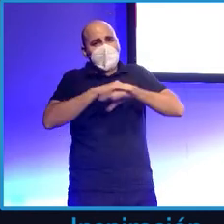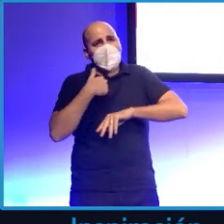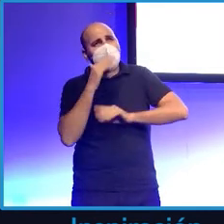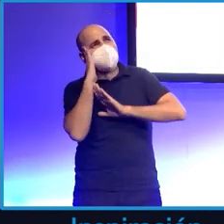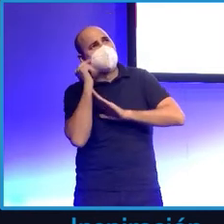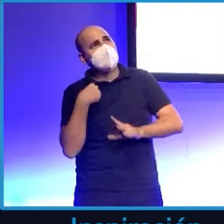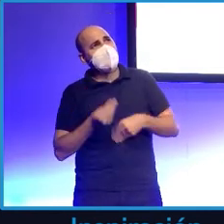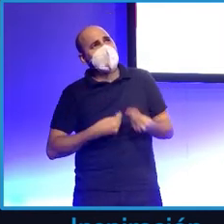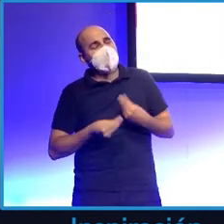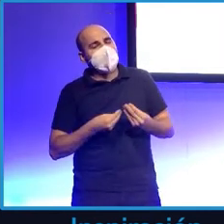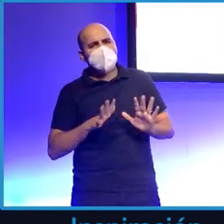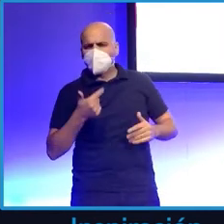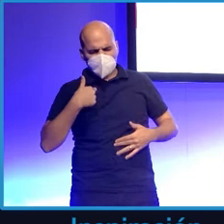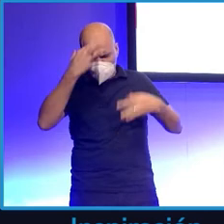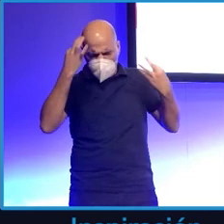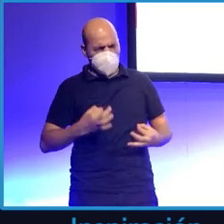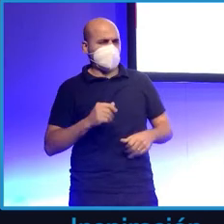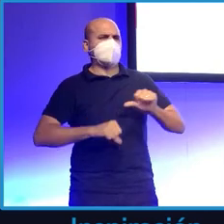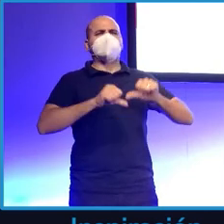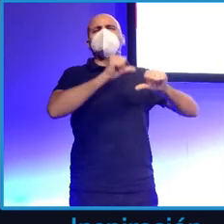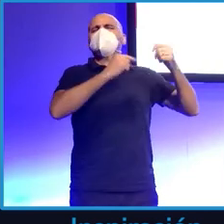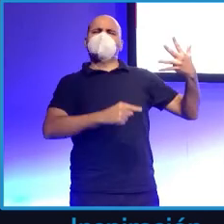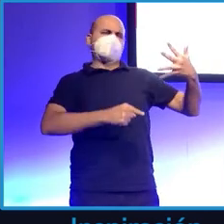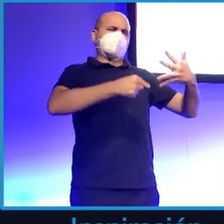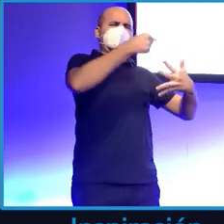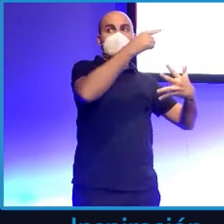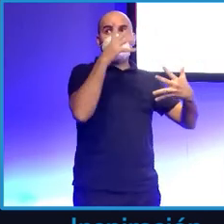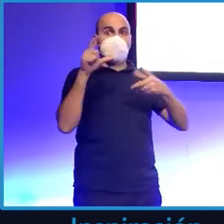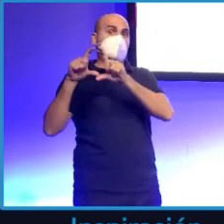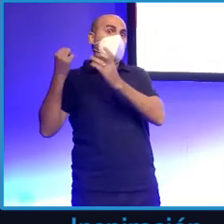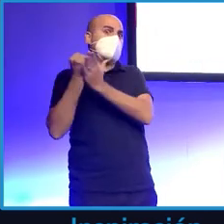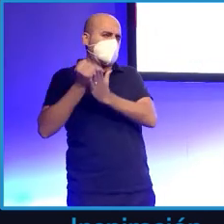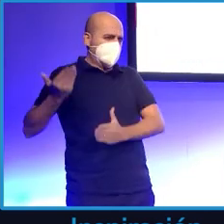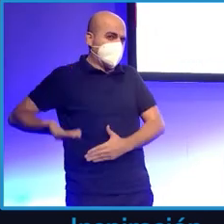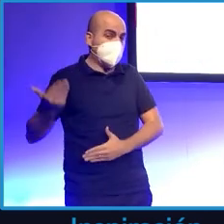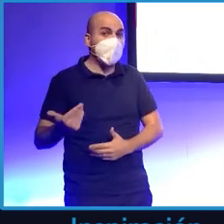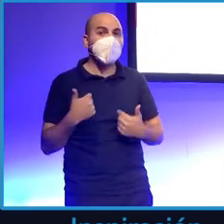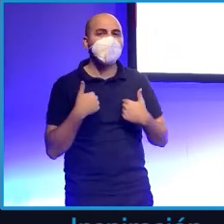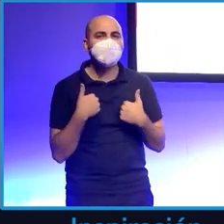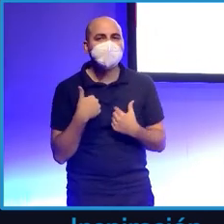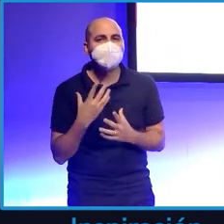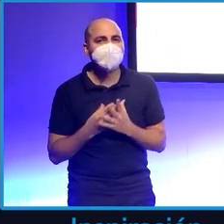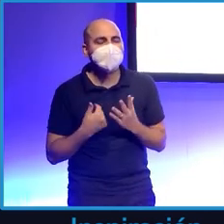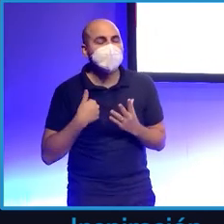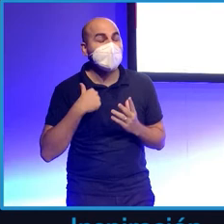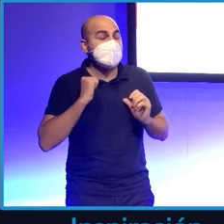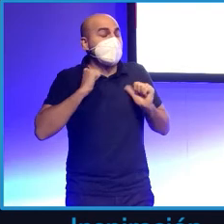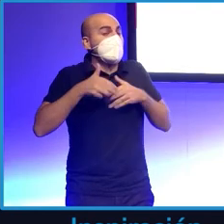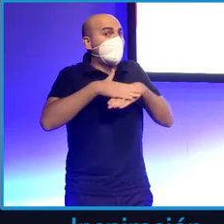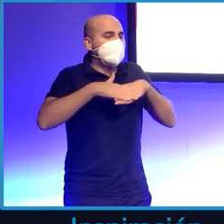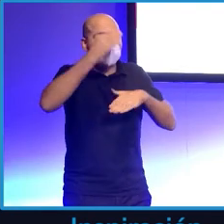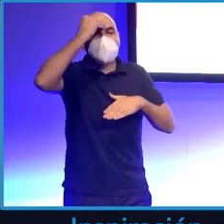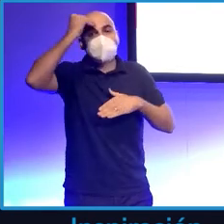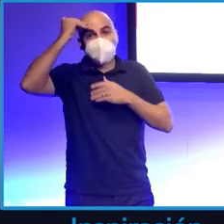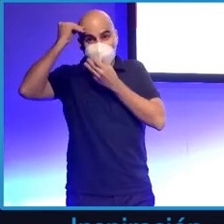estaba seguro que iba a subir una marca muy grande podemos apostar algo muy fuerte pero se me olvidó empezar por lo más básico cuando te mencionan en tantos